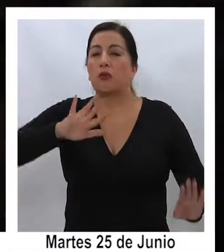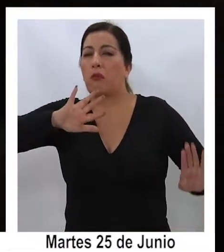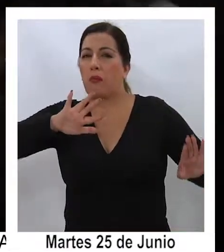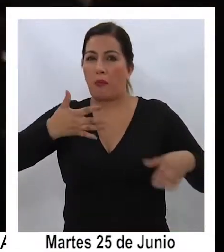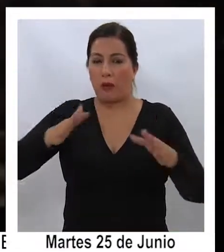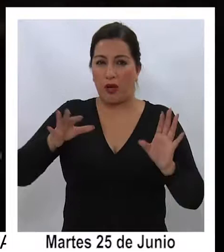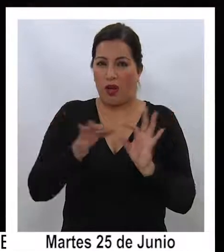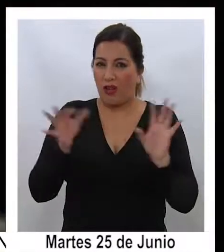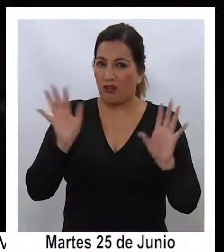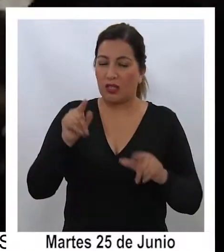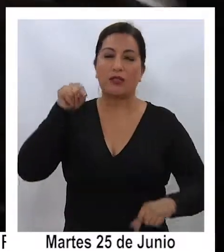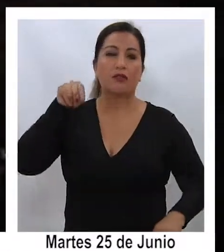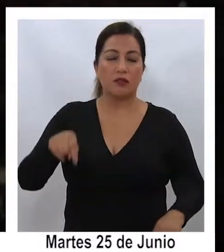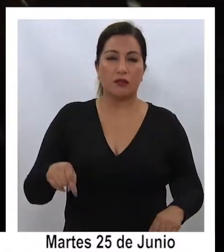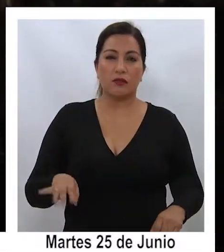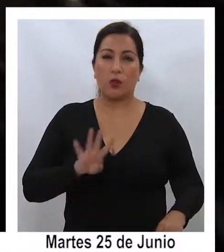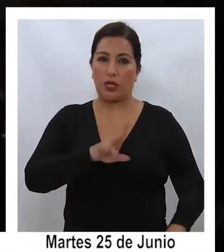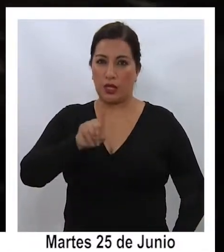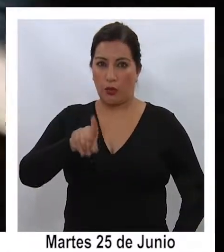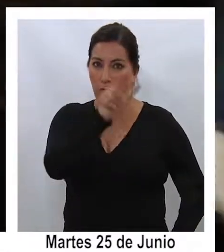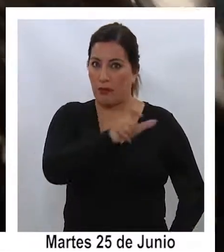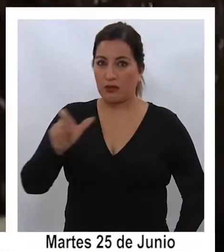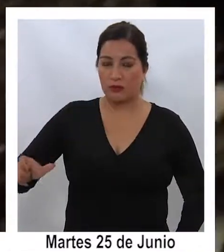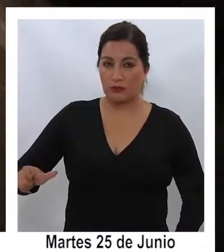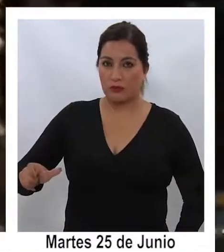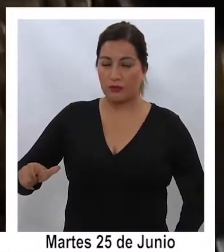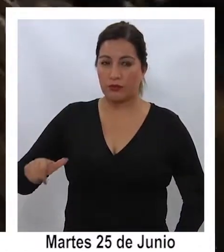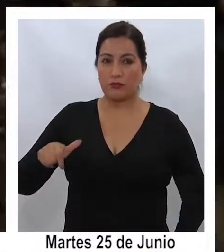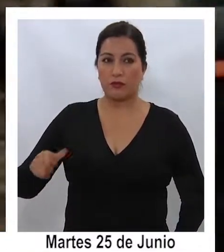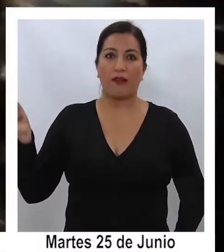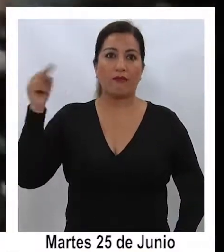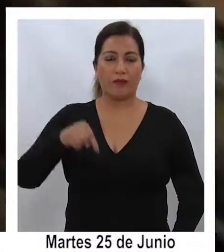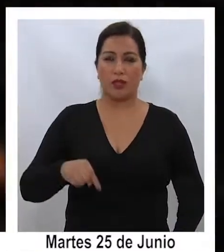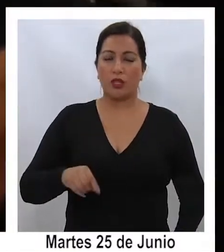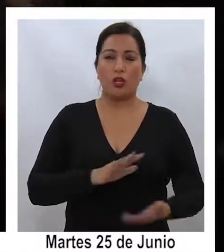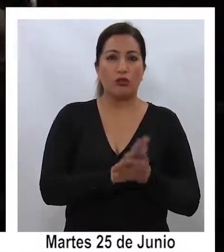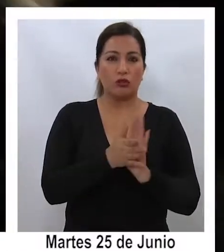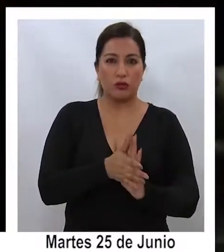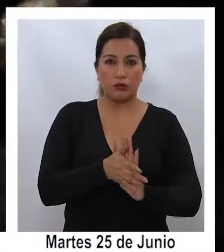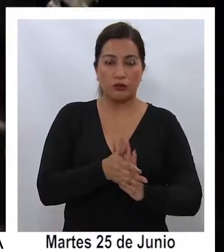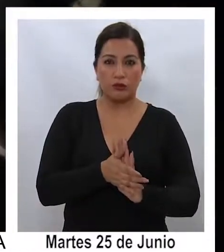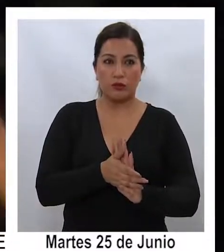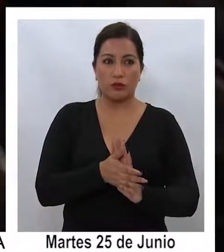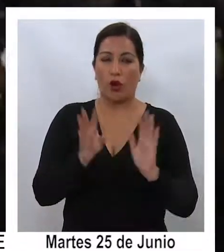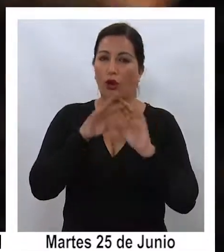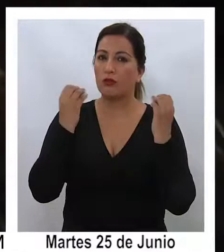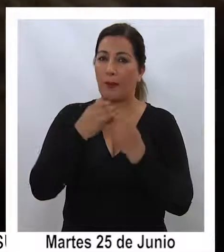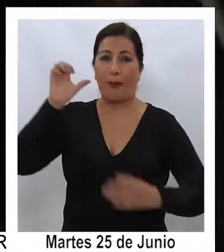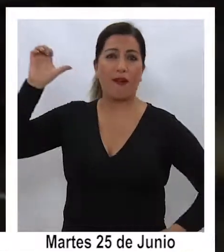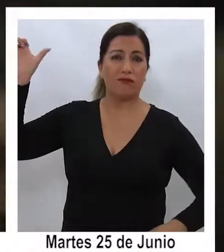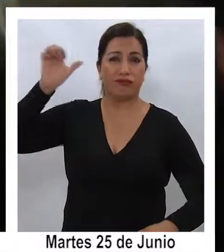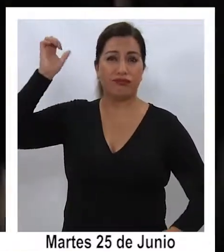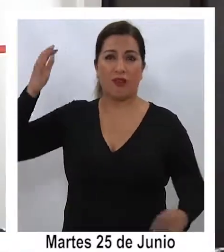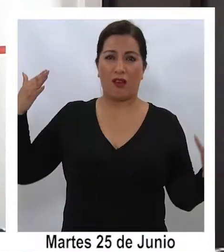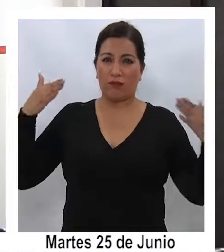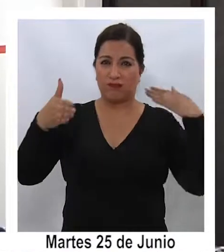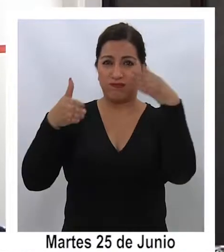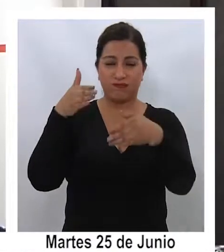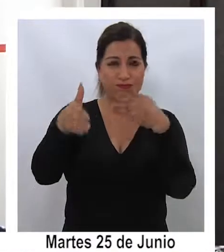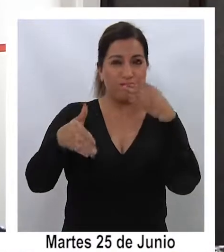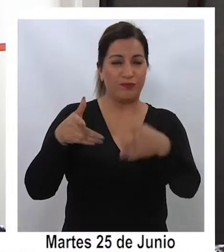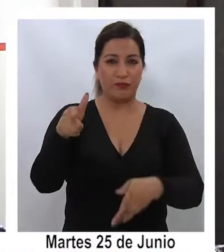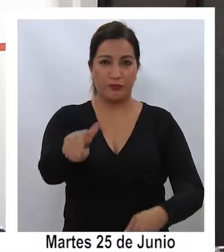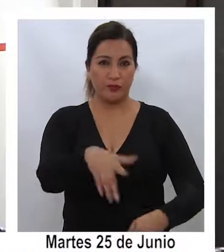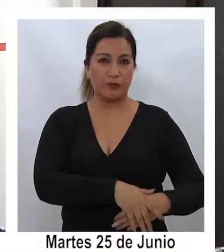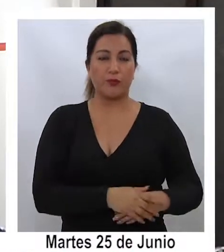gravedad, el bus en total eran 41 personas, llegaron al lugar todos los organismos de emergencia de